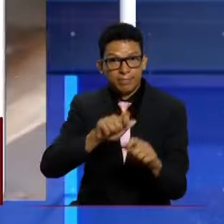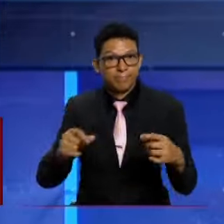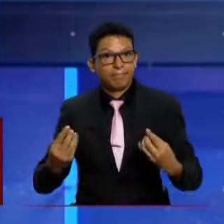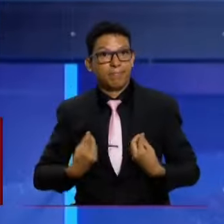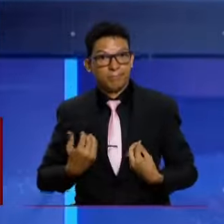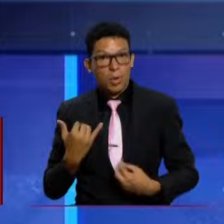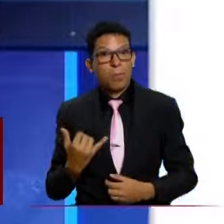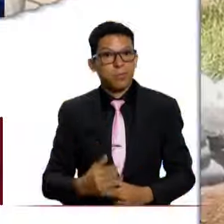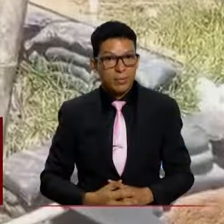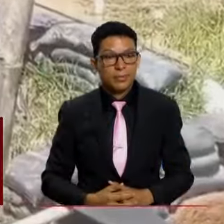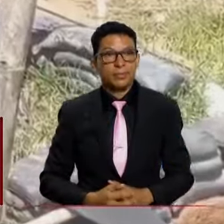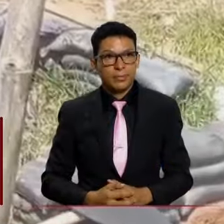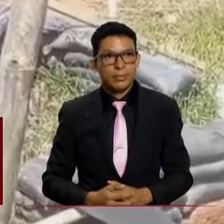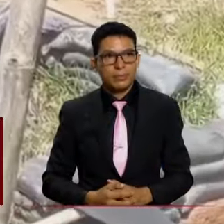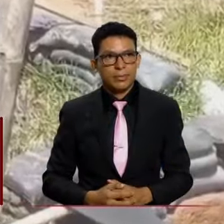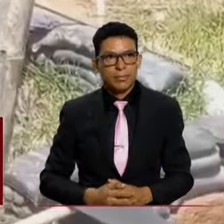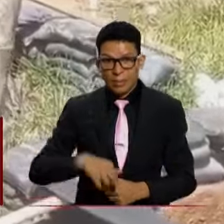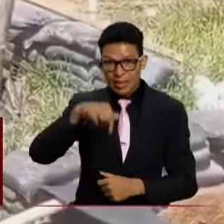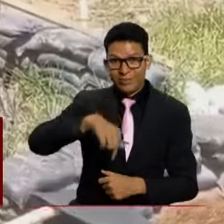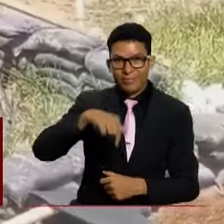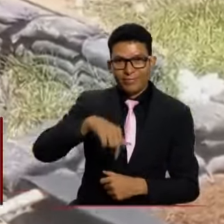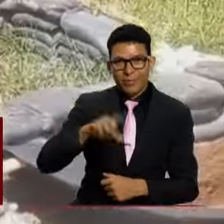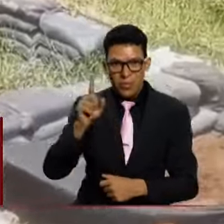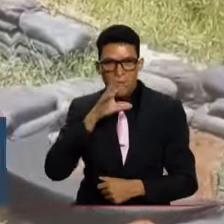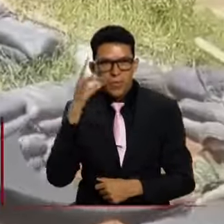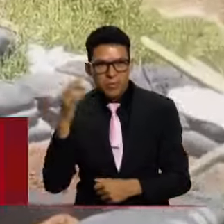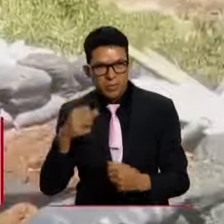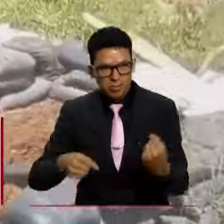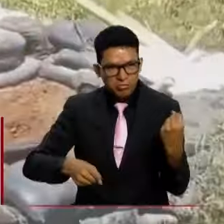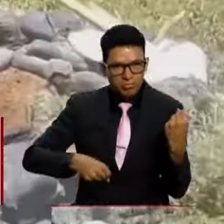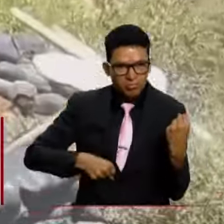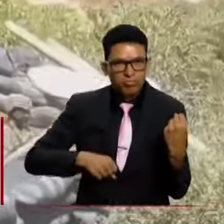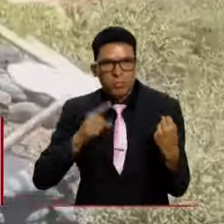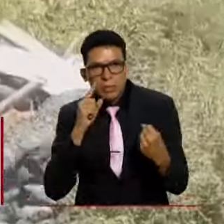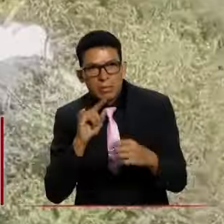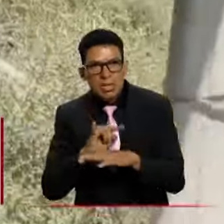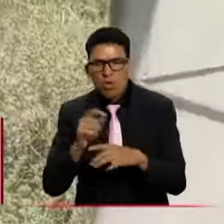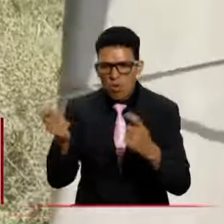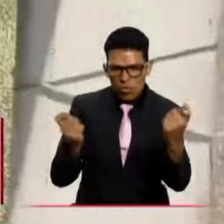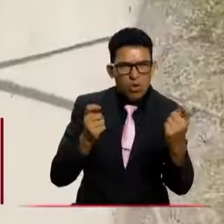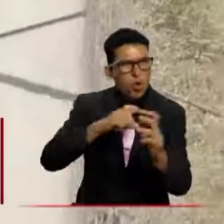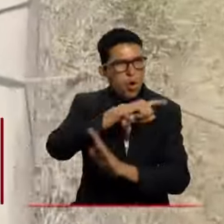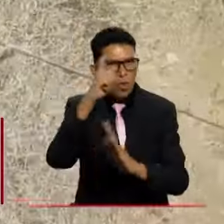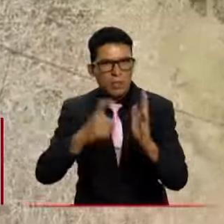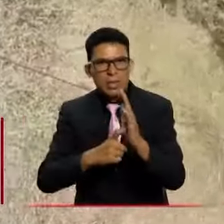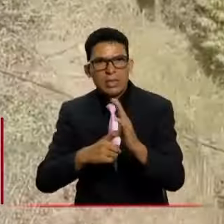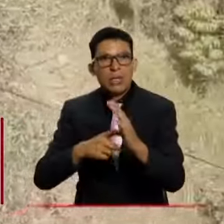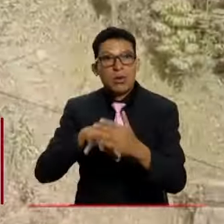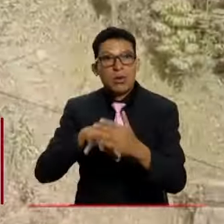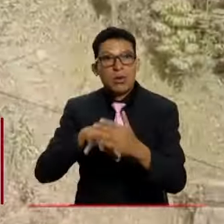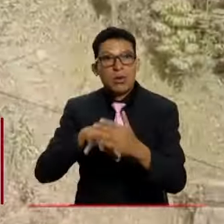habitantes. Desde este punto, alias Giovanni con sus estructuras controlaba todo lo que entraba y salía del pueblo. Podemos